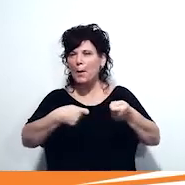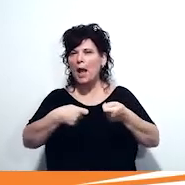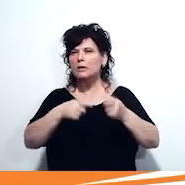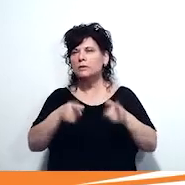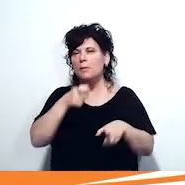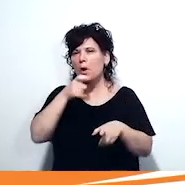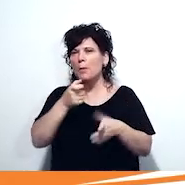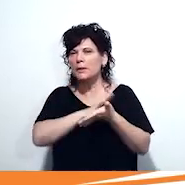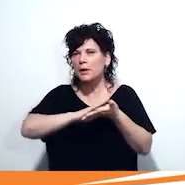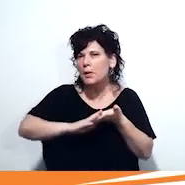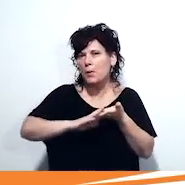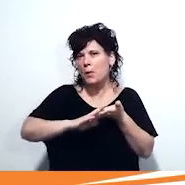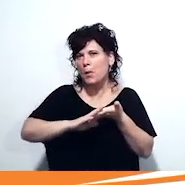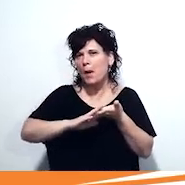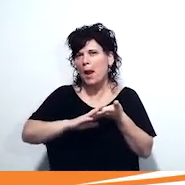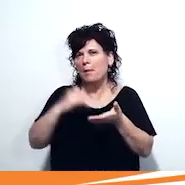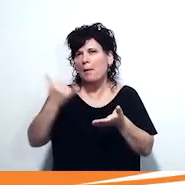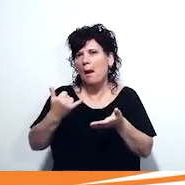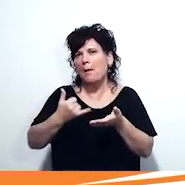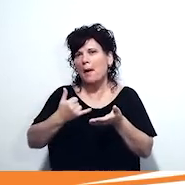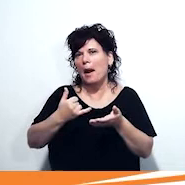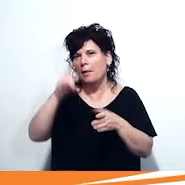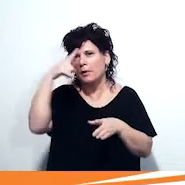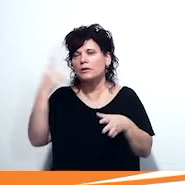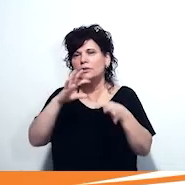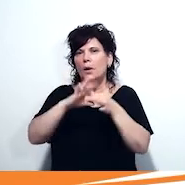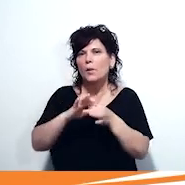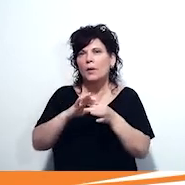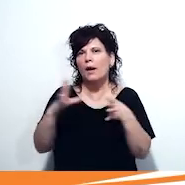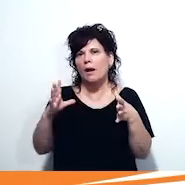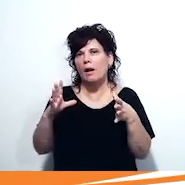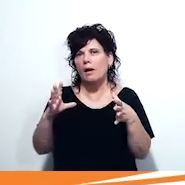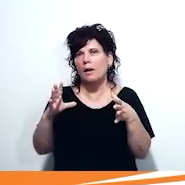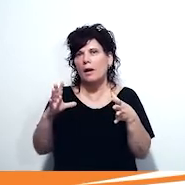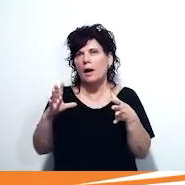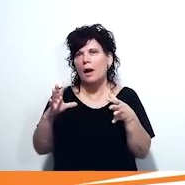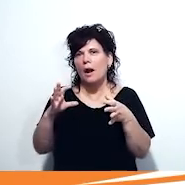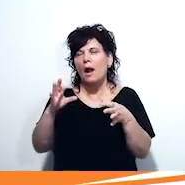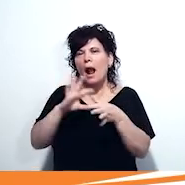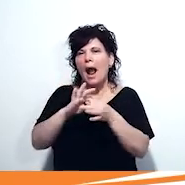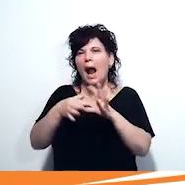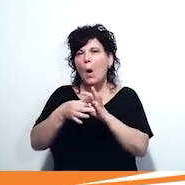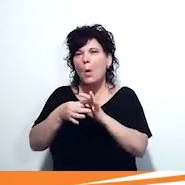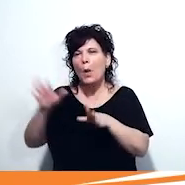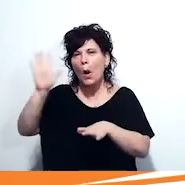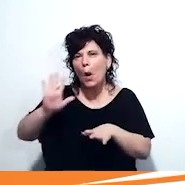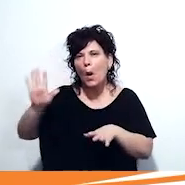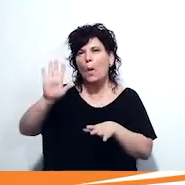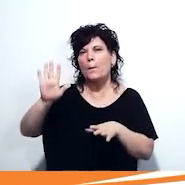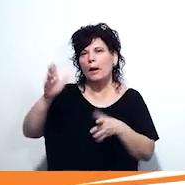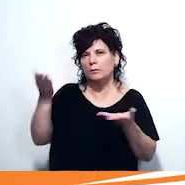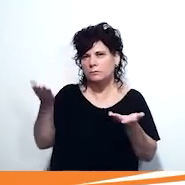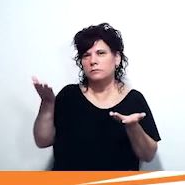nuevos comentarios por parte de OECD, por Naciones Unidas, por la Unión Europea, sobre posibles nuevas regulaciones, y